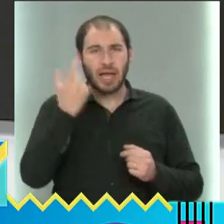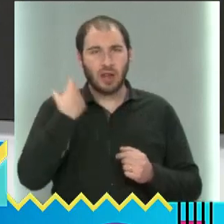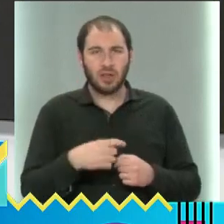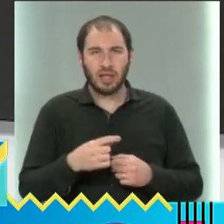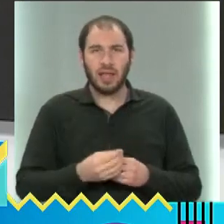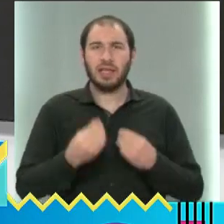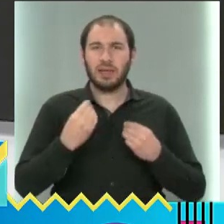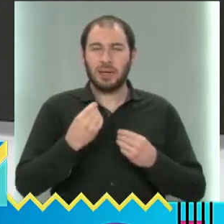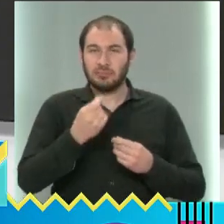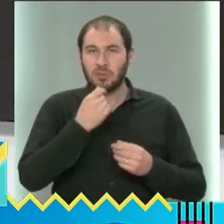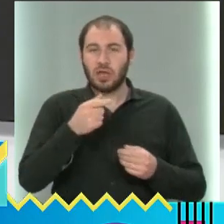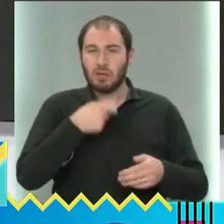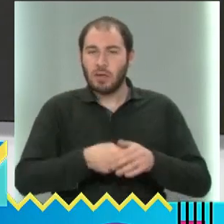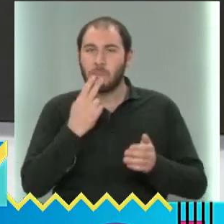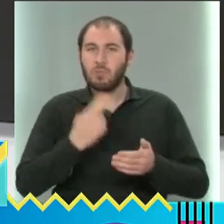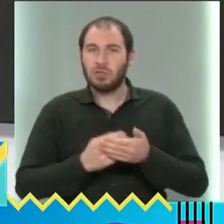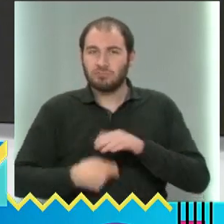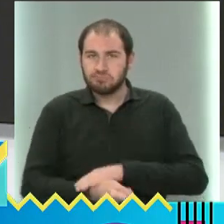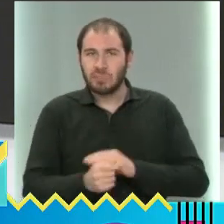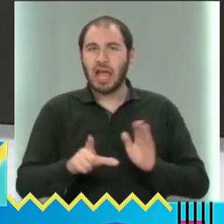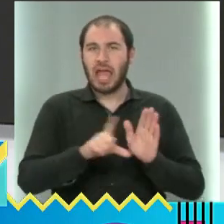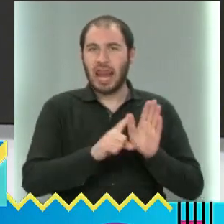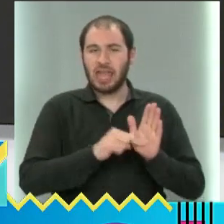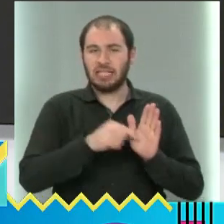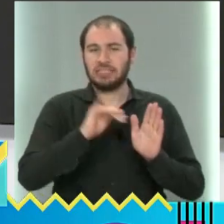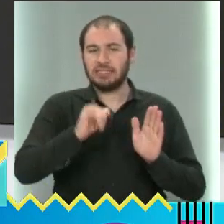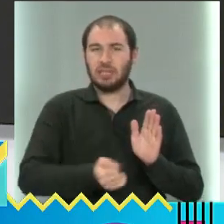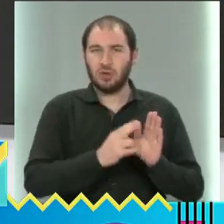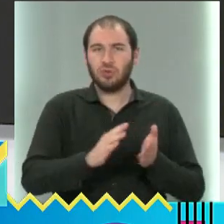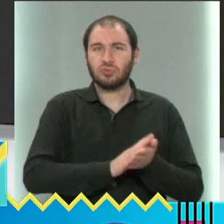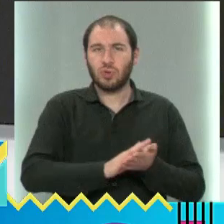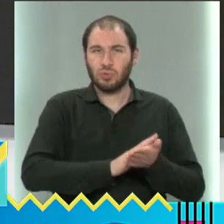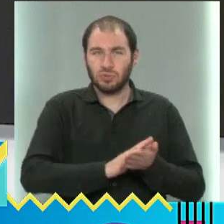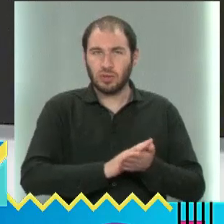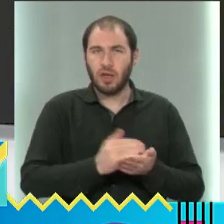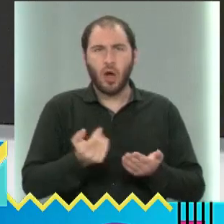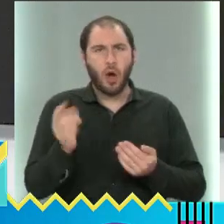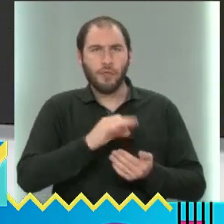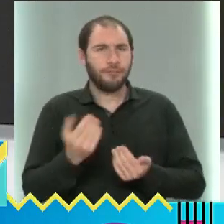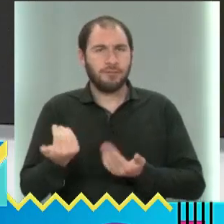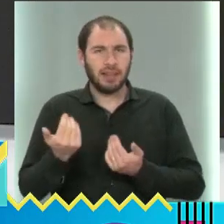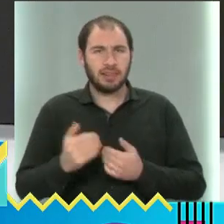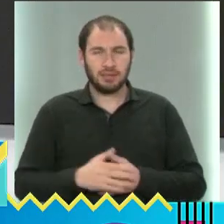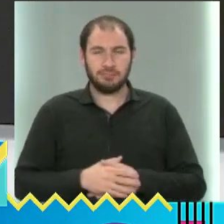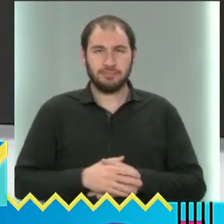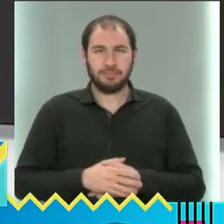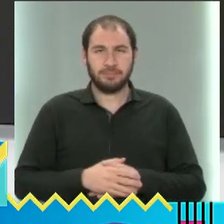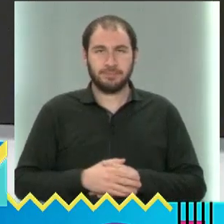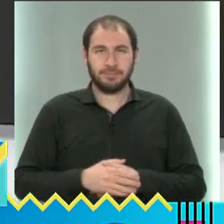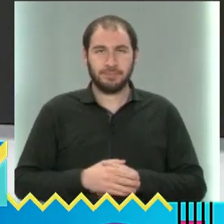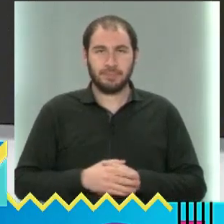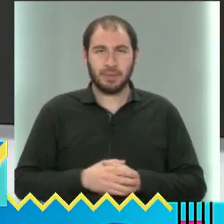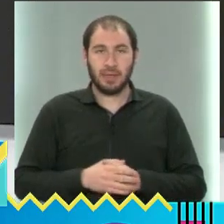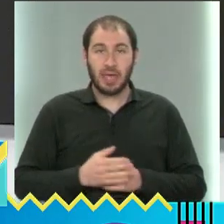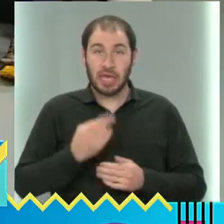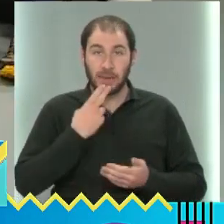¿no? Bueno, ¿qué pasa con la evasión? Y si la ley viene o no a reparar eso, si es suficiente esa ley. Bueno,